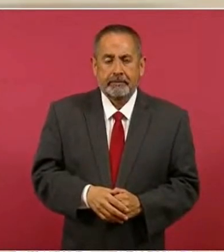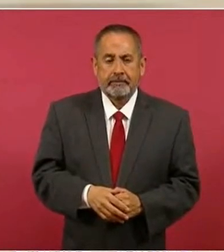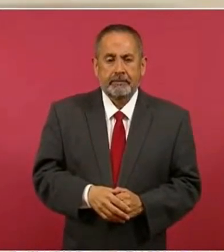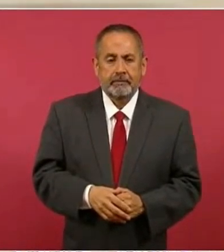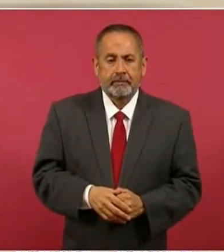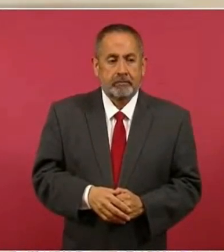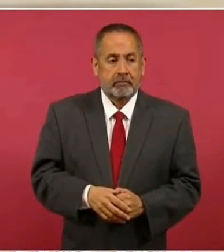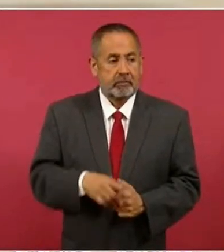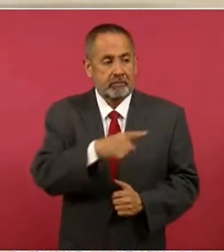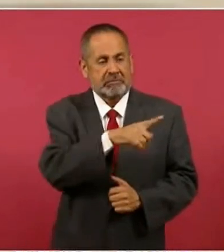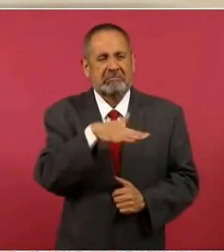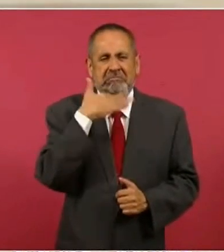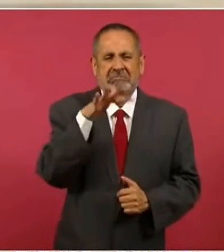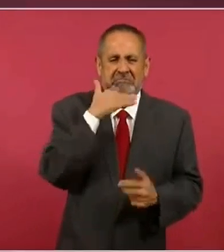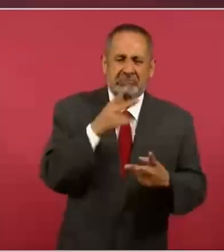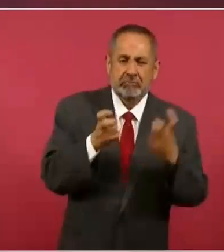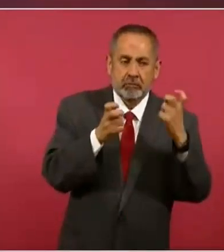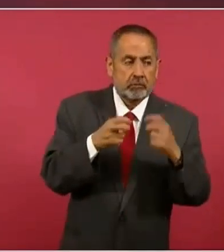exitoso